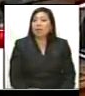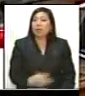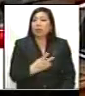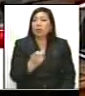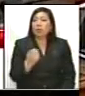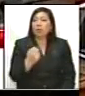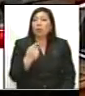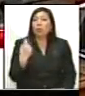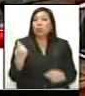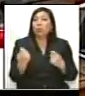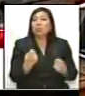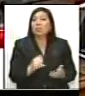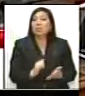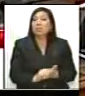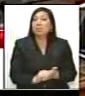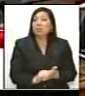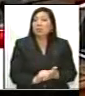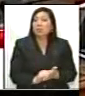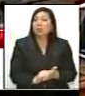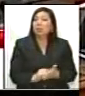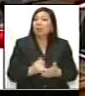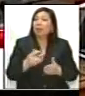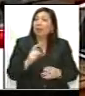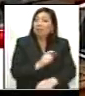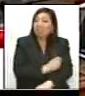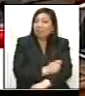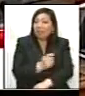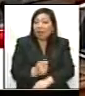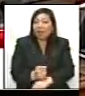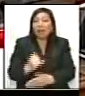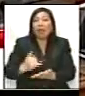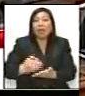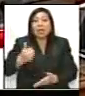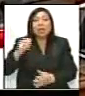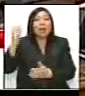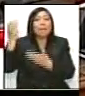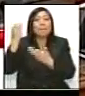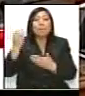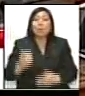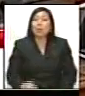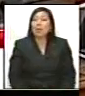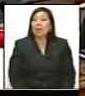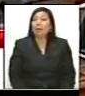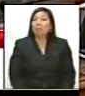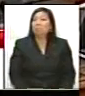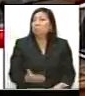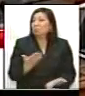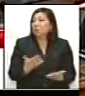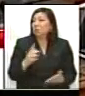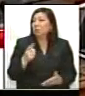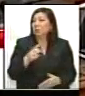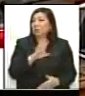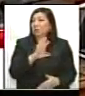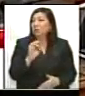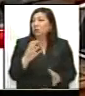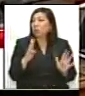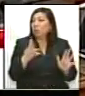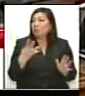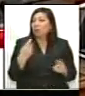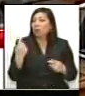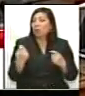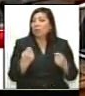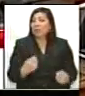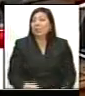9.200 turistas, y luego sigue Tacna, Ica, Piura, tienen un promedio de 1.500 a 9.000